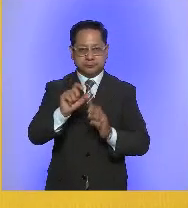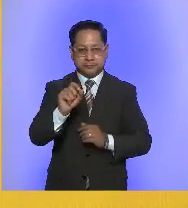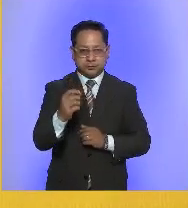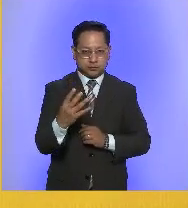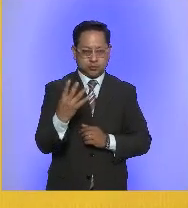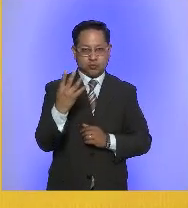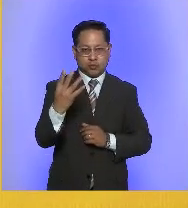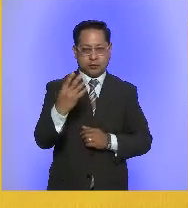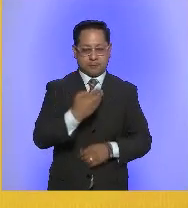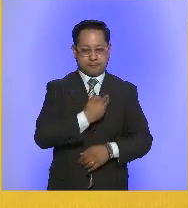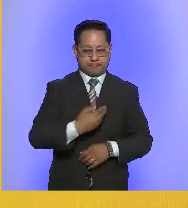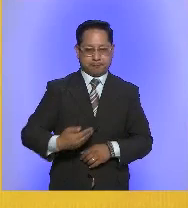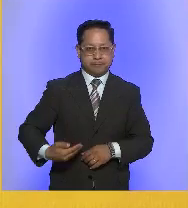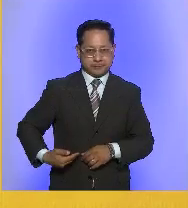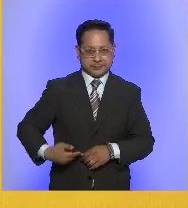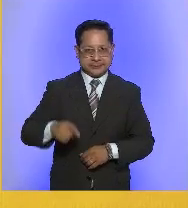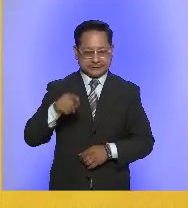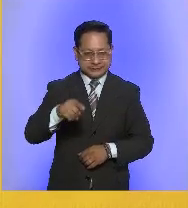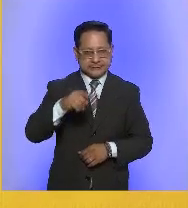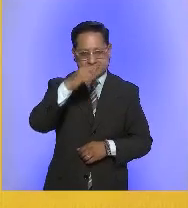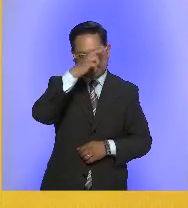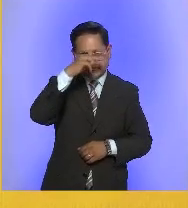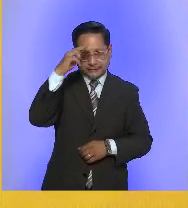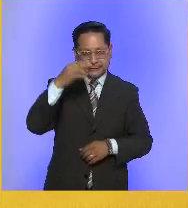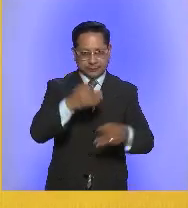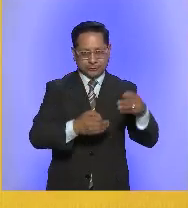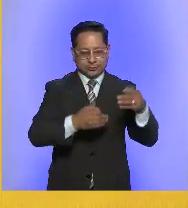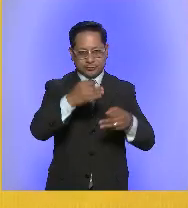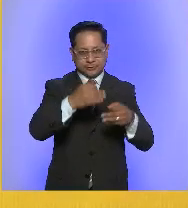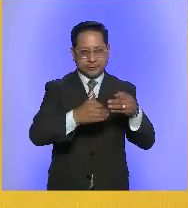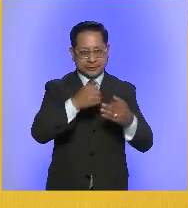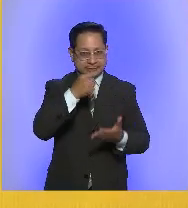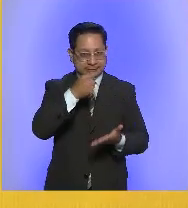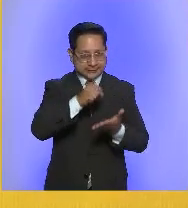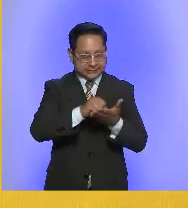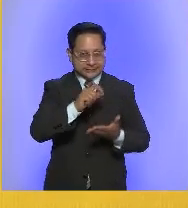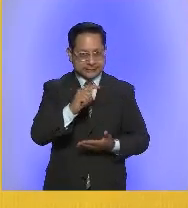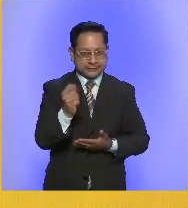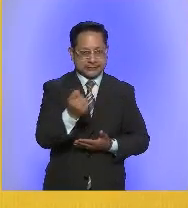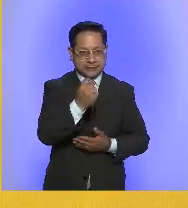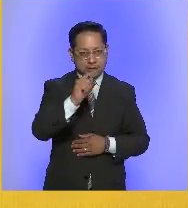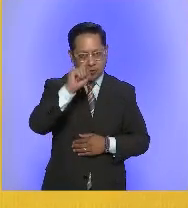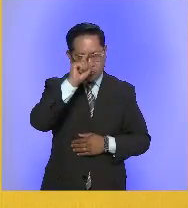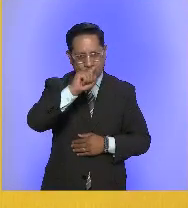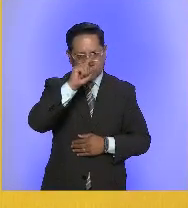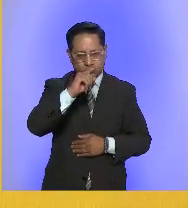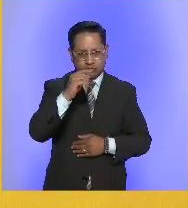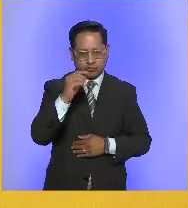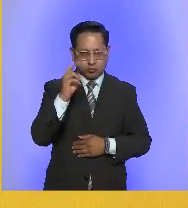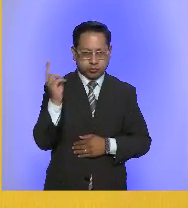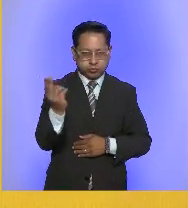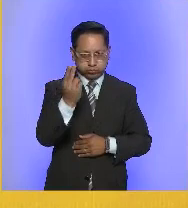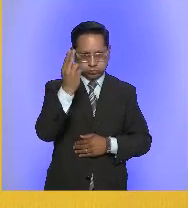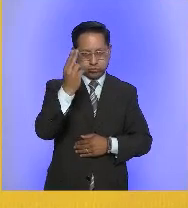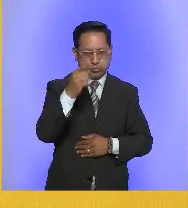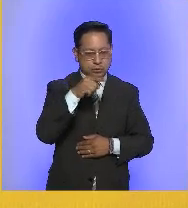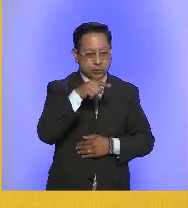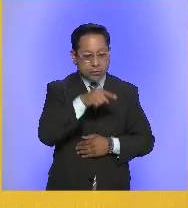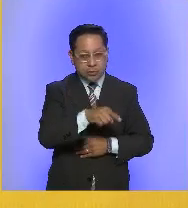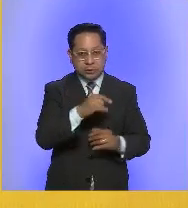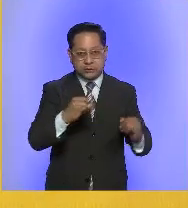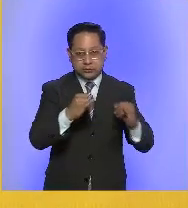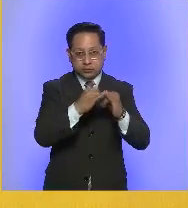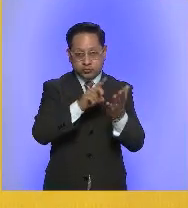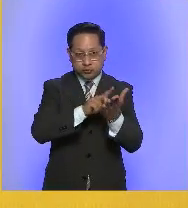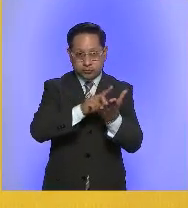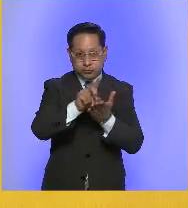Nayarit, secretaria técnica del Consejo Académico del Doctorado Interinstitucional en Derecho, miembro del Sistema Nacional